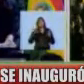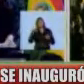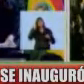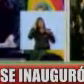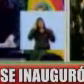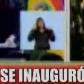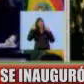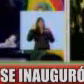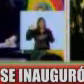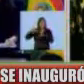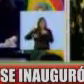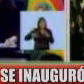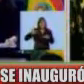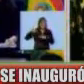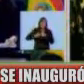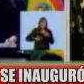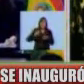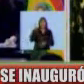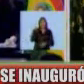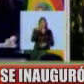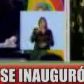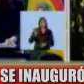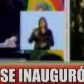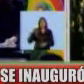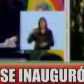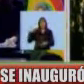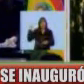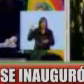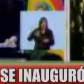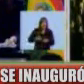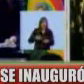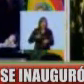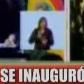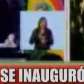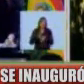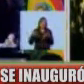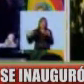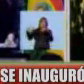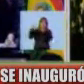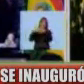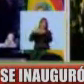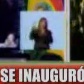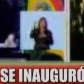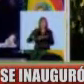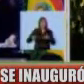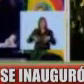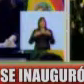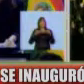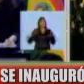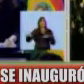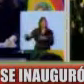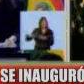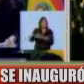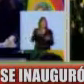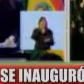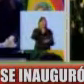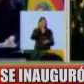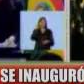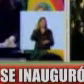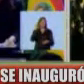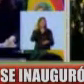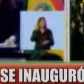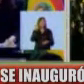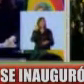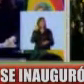generaciones y generaciones desde hace 200 años la integración con Bolivia un hecho y muy pronto seguramente